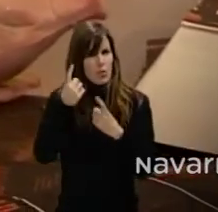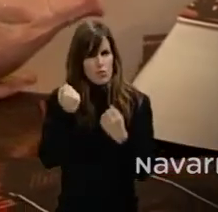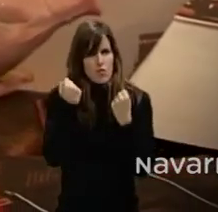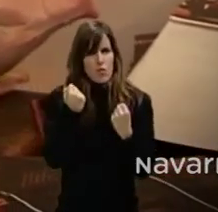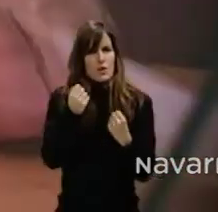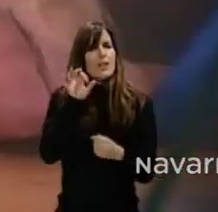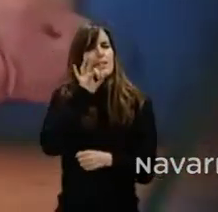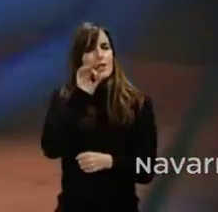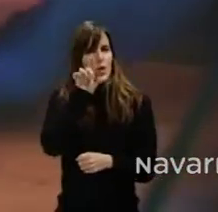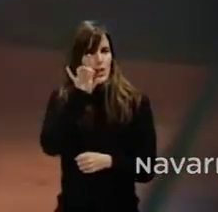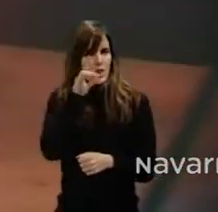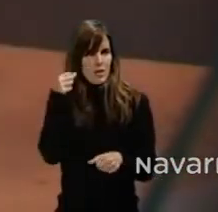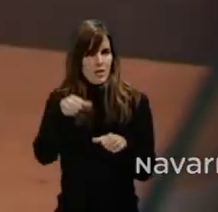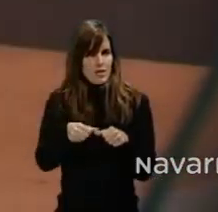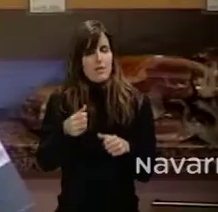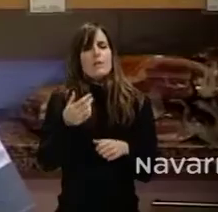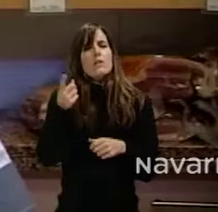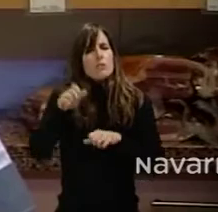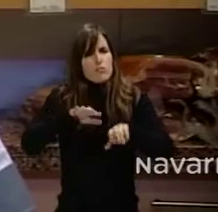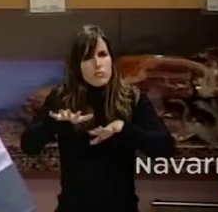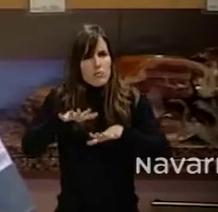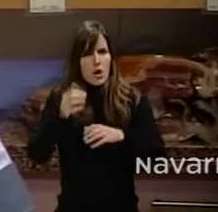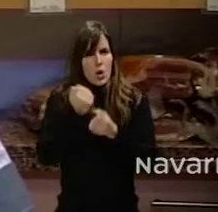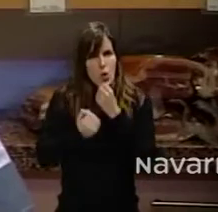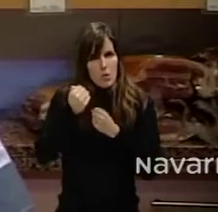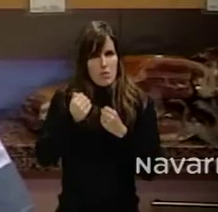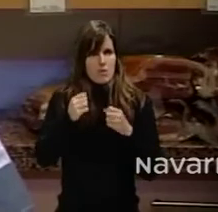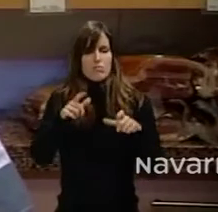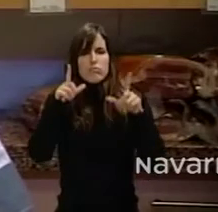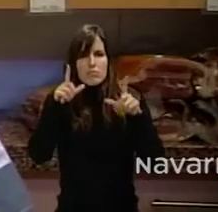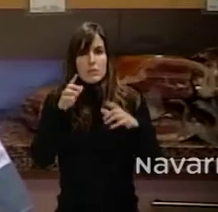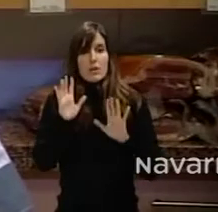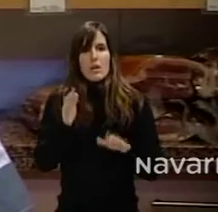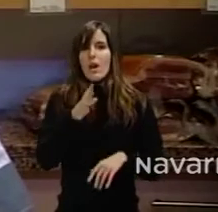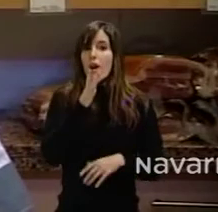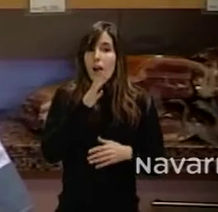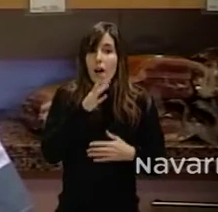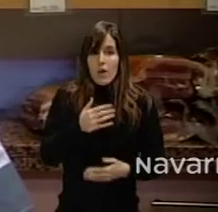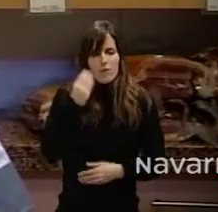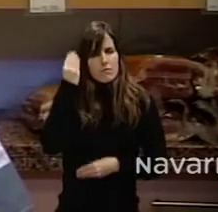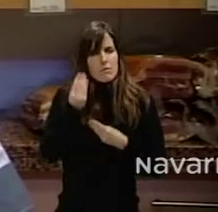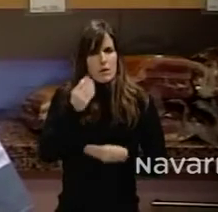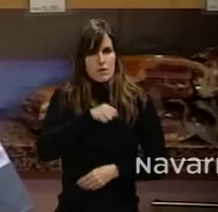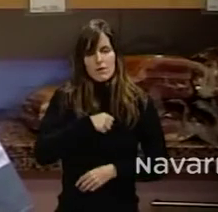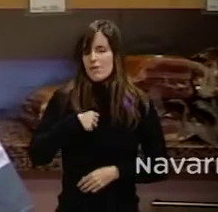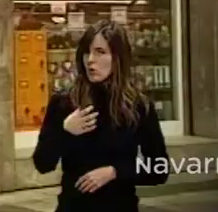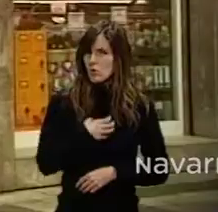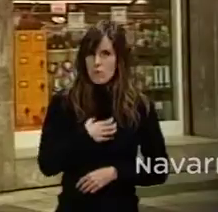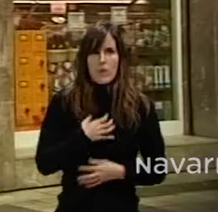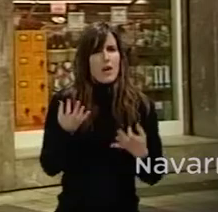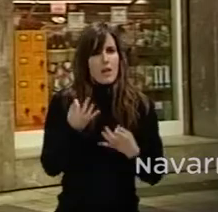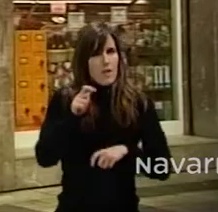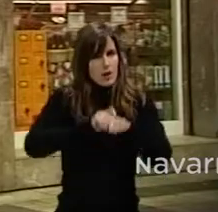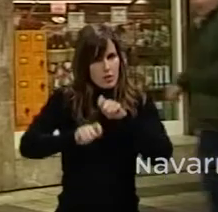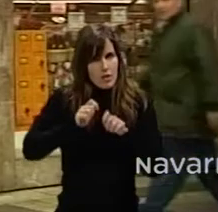social y económica muy importante en aquel momento. Entonces yo no entiendo la actividad sin asociarte por muchas razones por